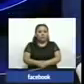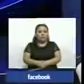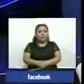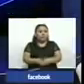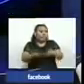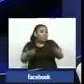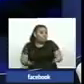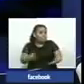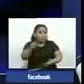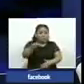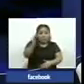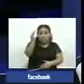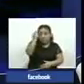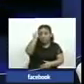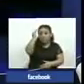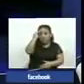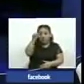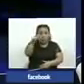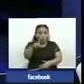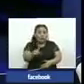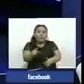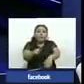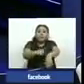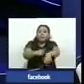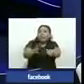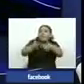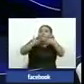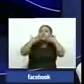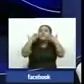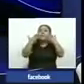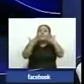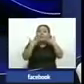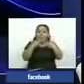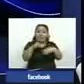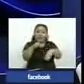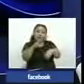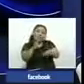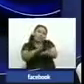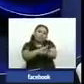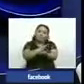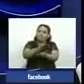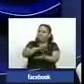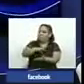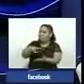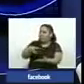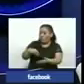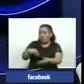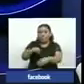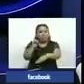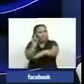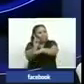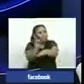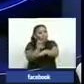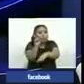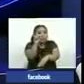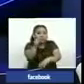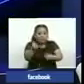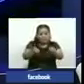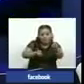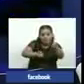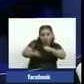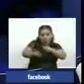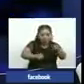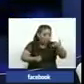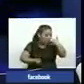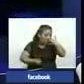Y bueno, recuerde que estamos en la época más feliz del año. Este es un tiempo para compartir en familia, así que le recomendamos que no use su celular